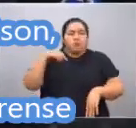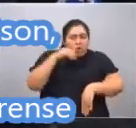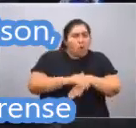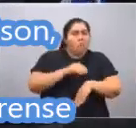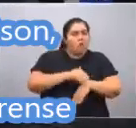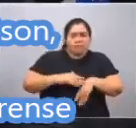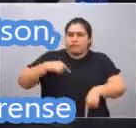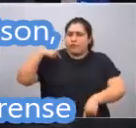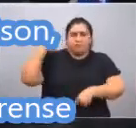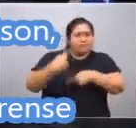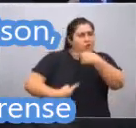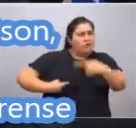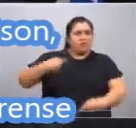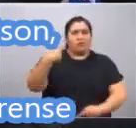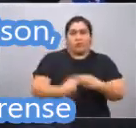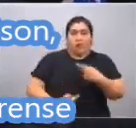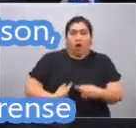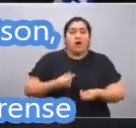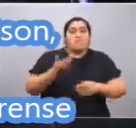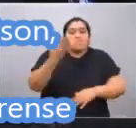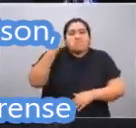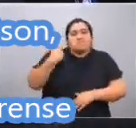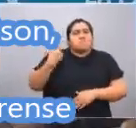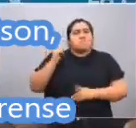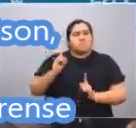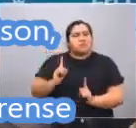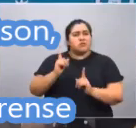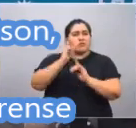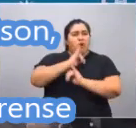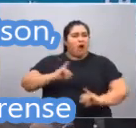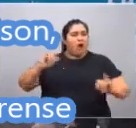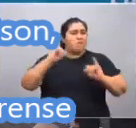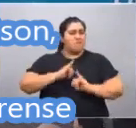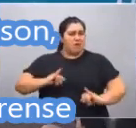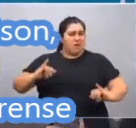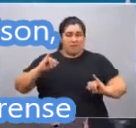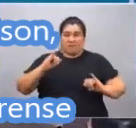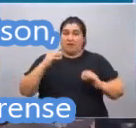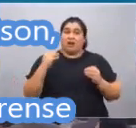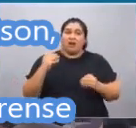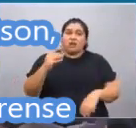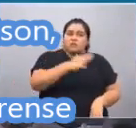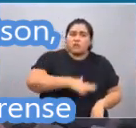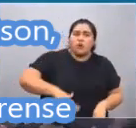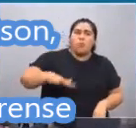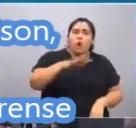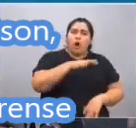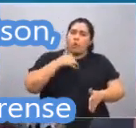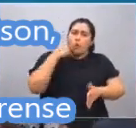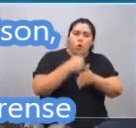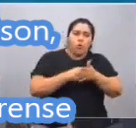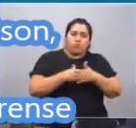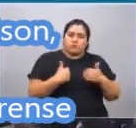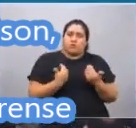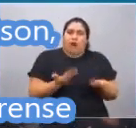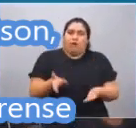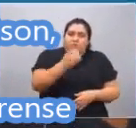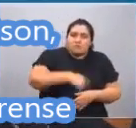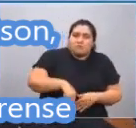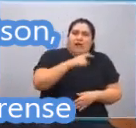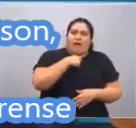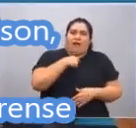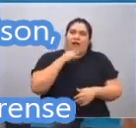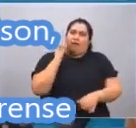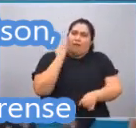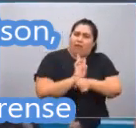es el mismo que el de la campaña electoral. Luchar por un pueblo que quiere defender y